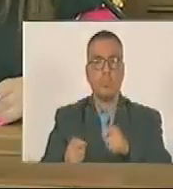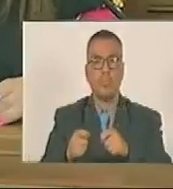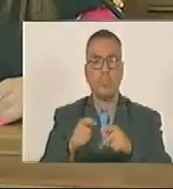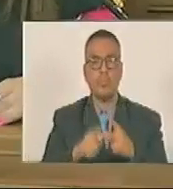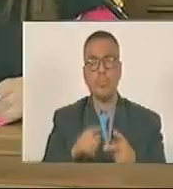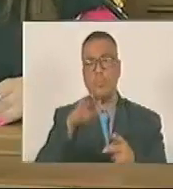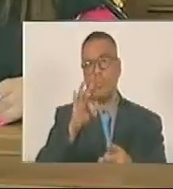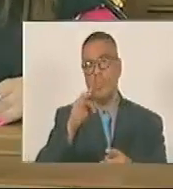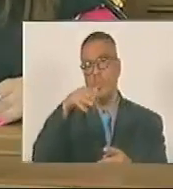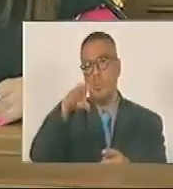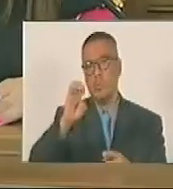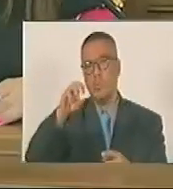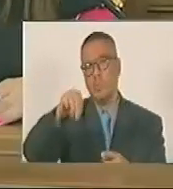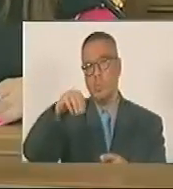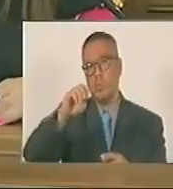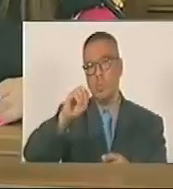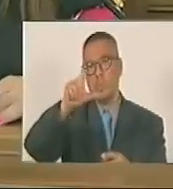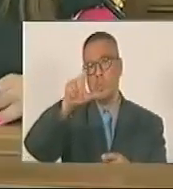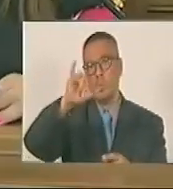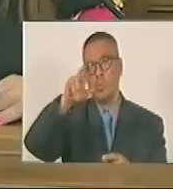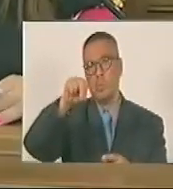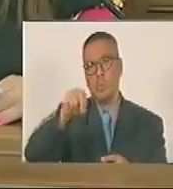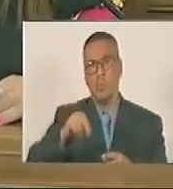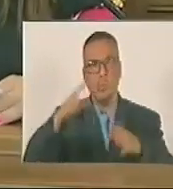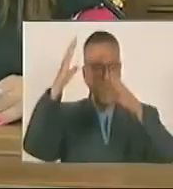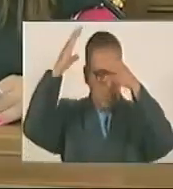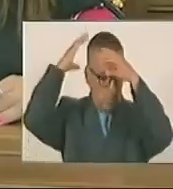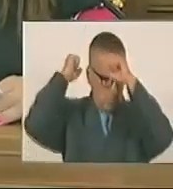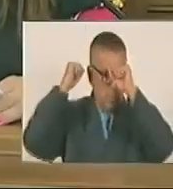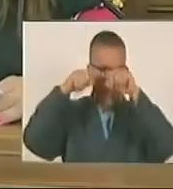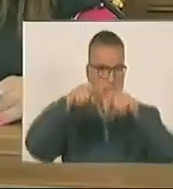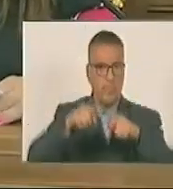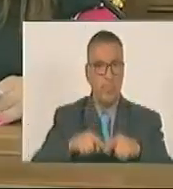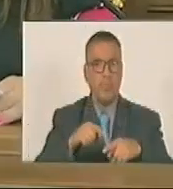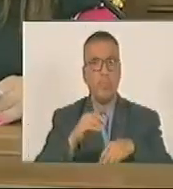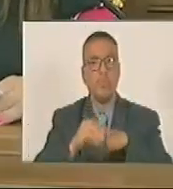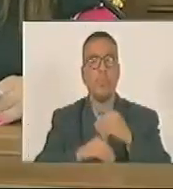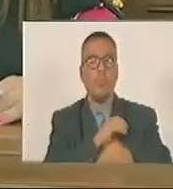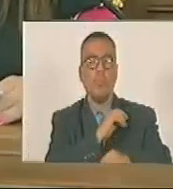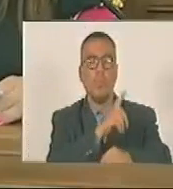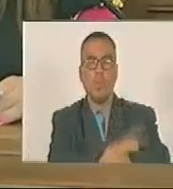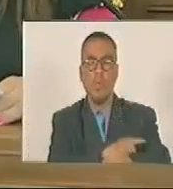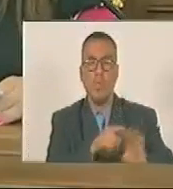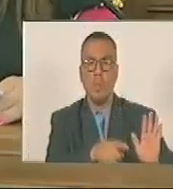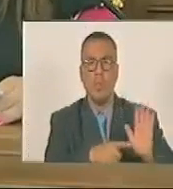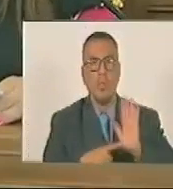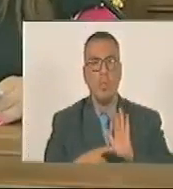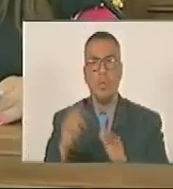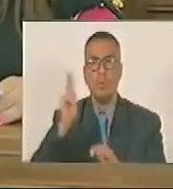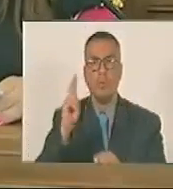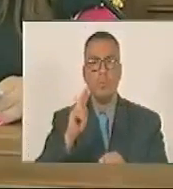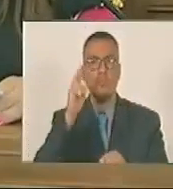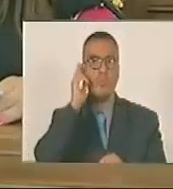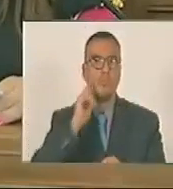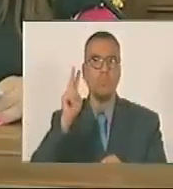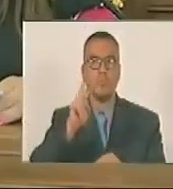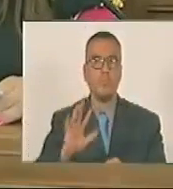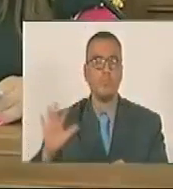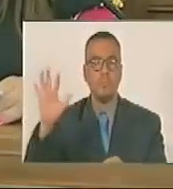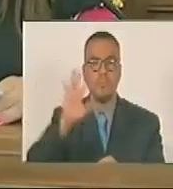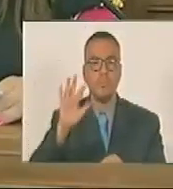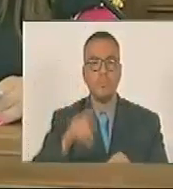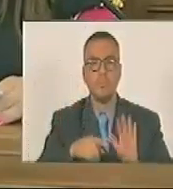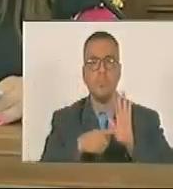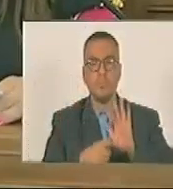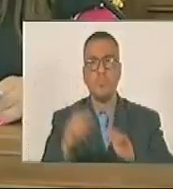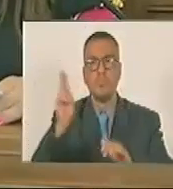ciudadano Freddy Eduardo Molina Gutiérrez como embajador extraordinario y plenipotenciario de la República Bolivariana de Venezuela